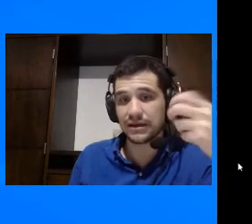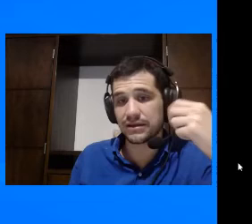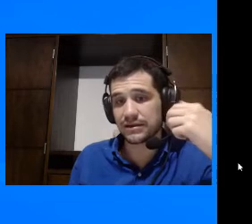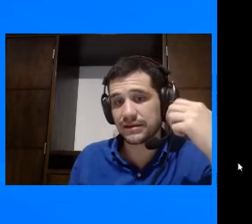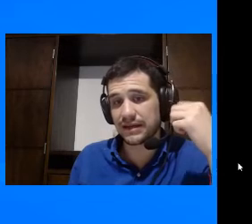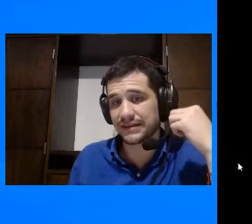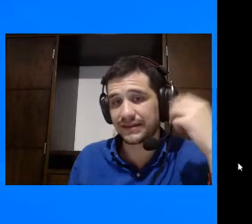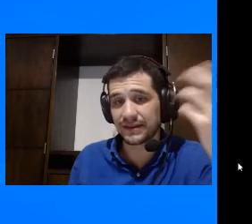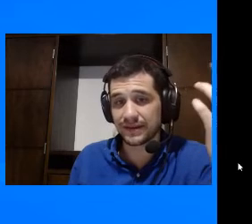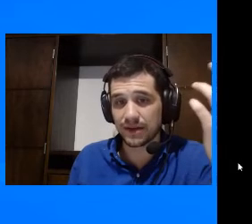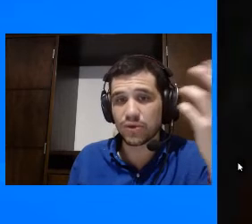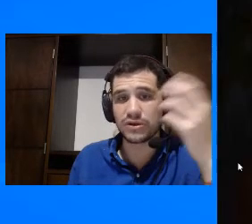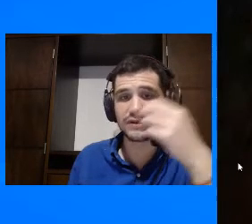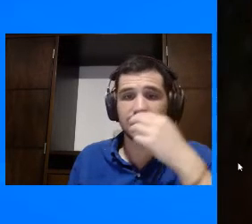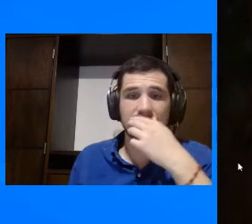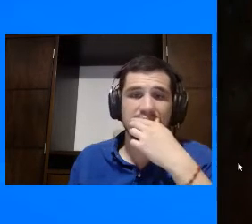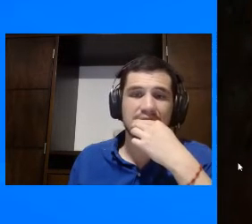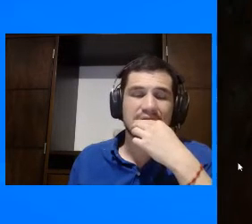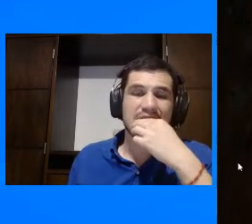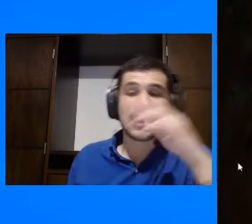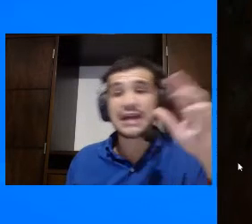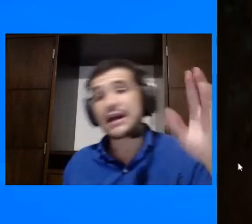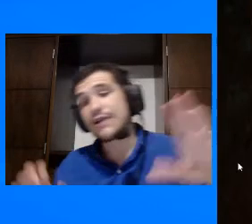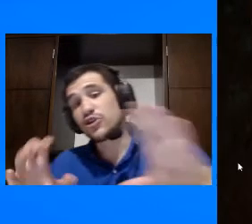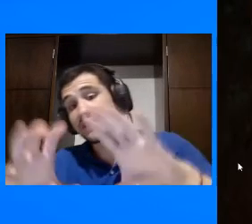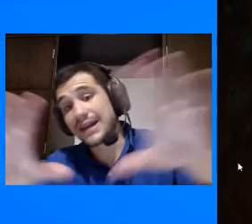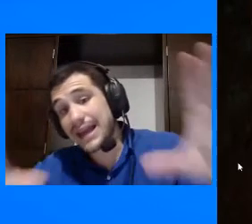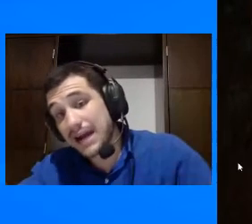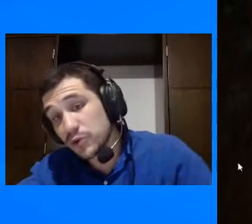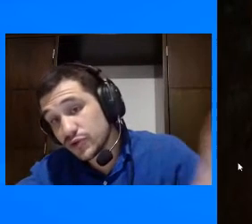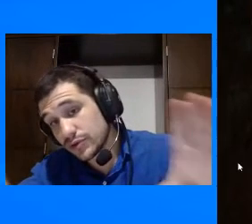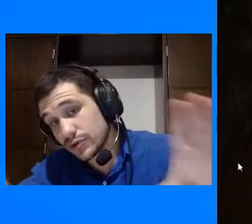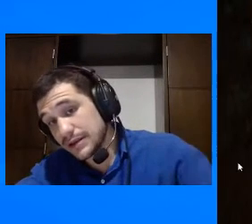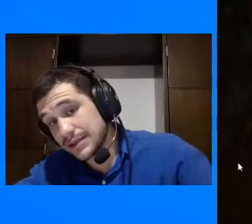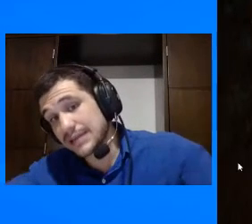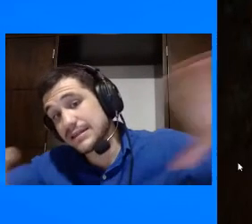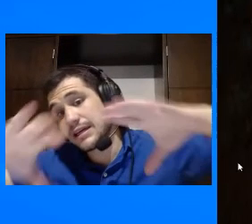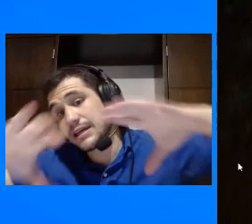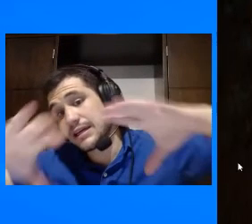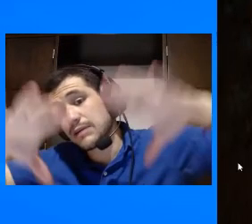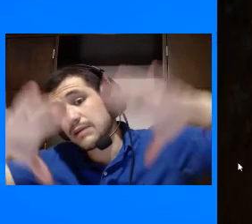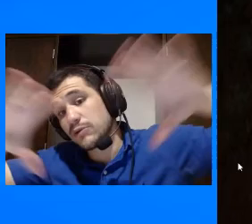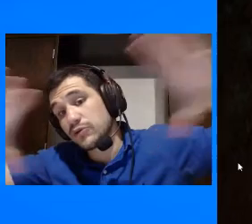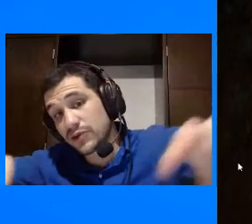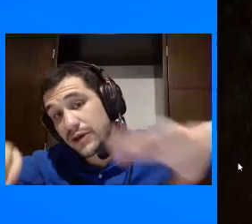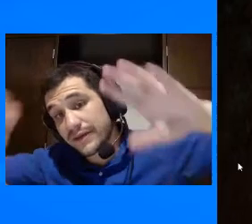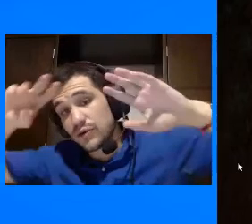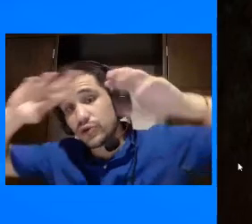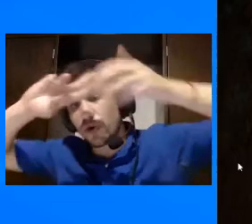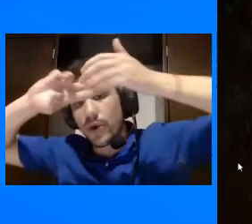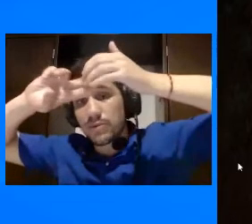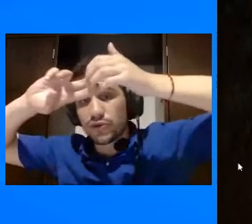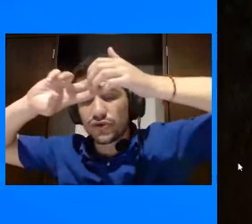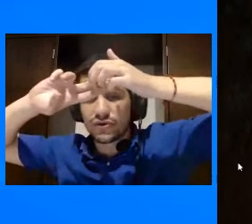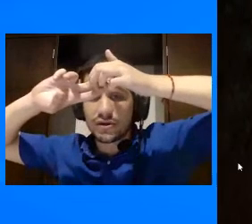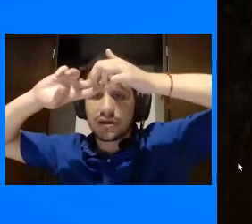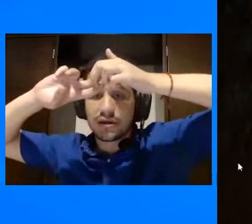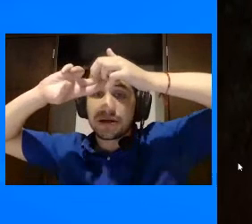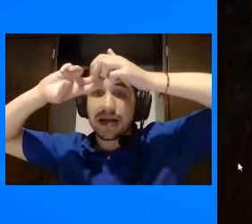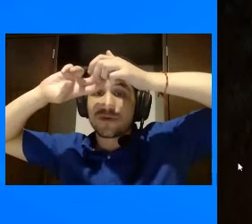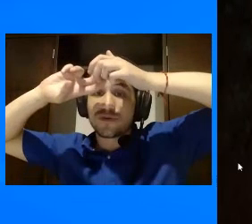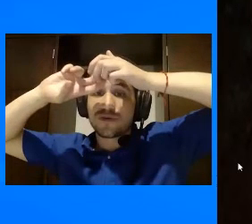ritual, de las distintas ceremonias. Nos acercamos en detalle, digamos, a un objeto, y a veces incluso